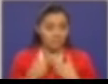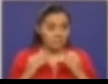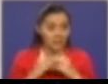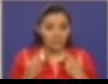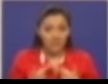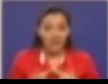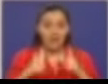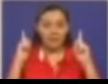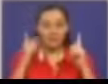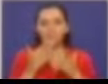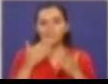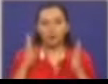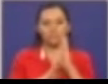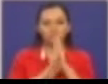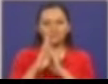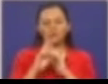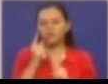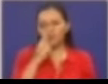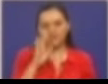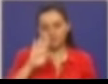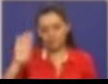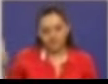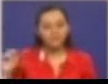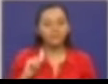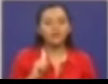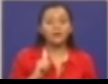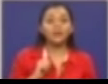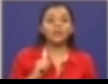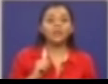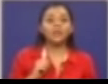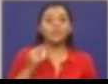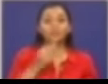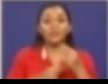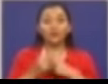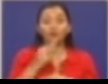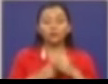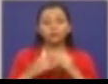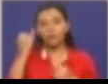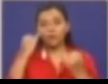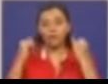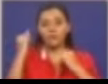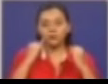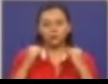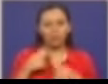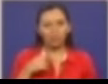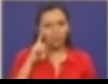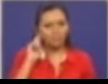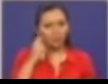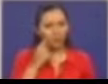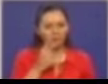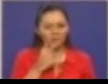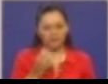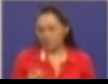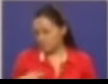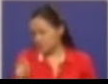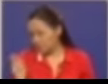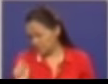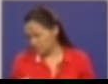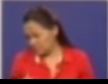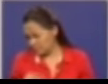más mejoramos en esto. Esto no nos interesa mucho. Negocios y entorno de innovación. Yo no recuerdo que aprobé este gráfico. César, aprobé este